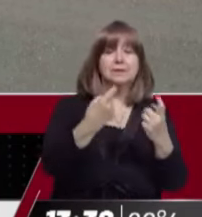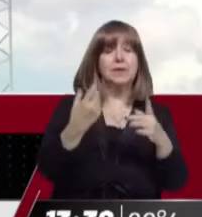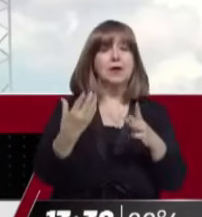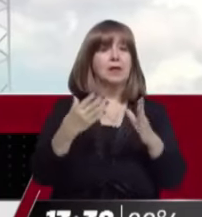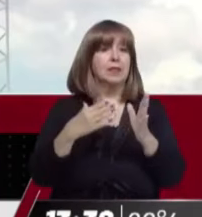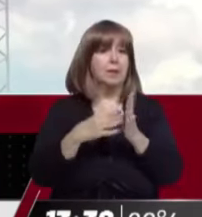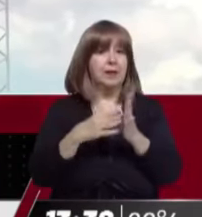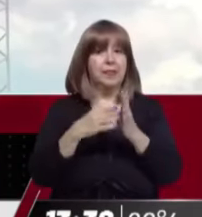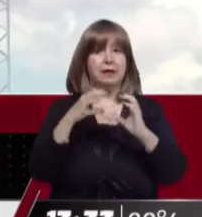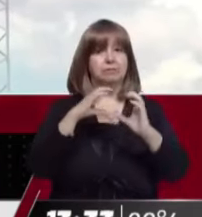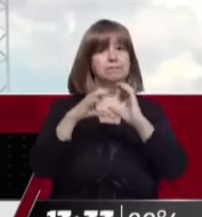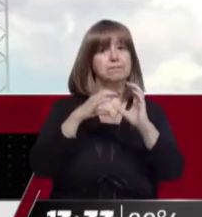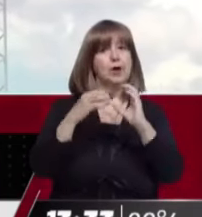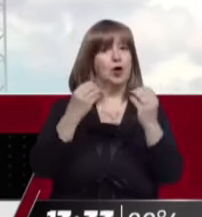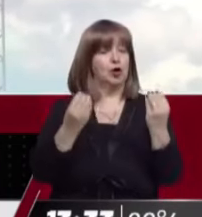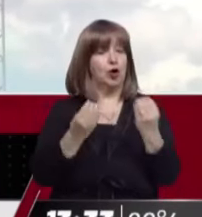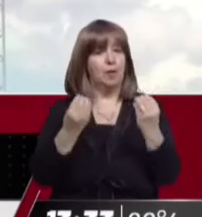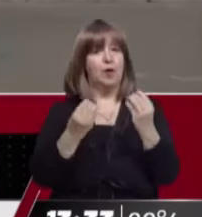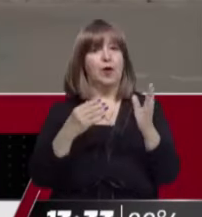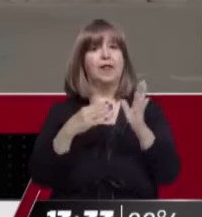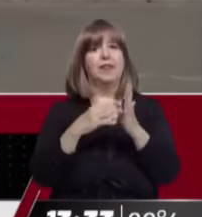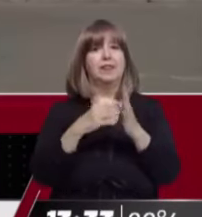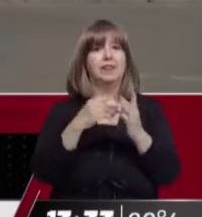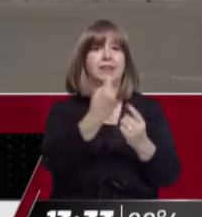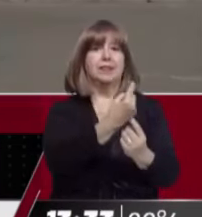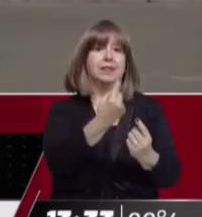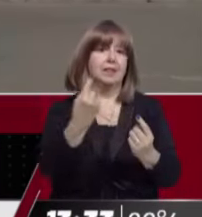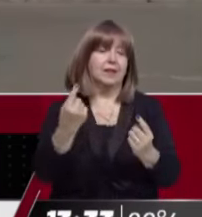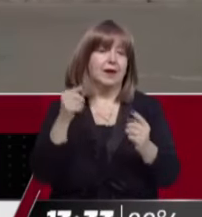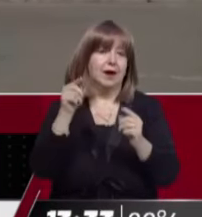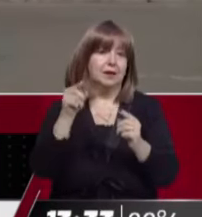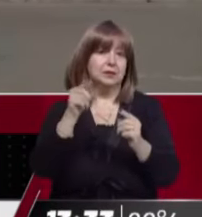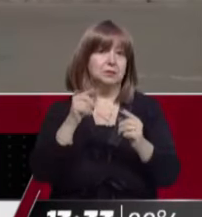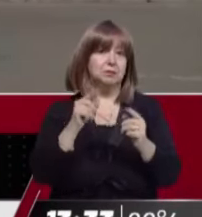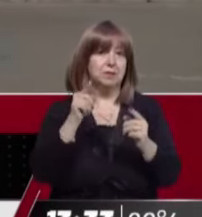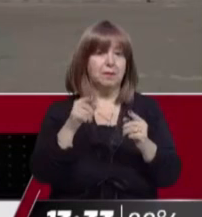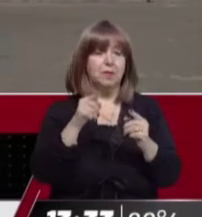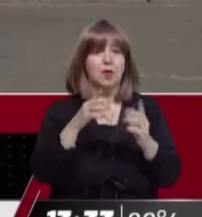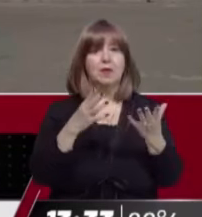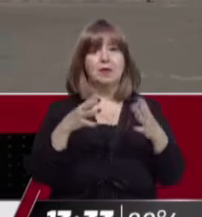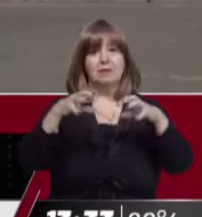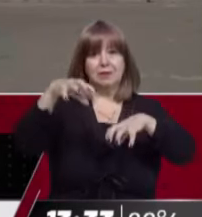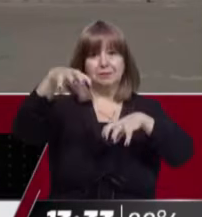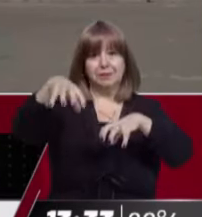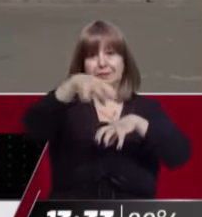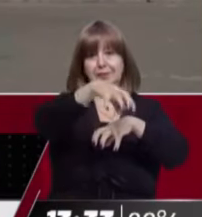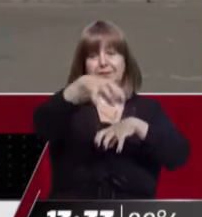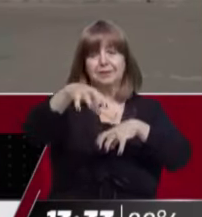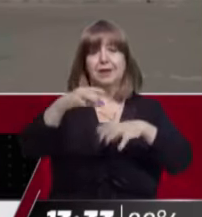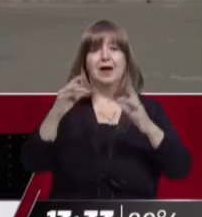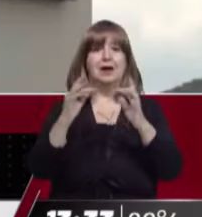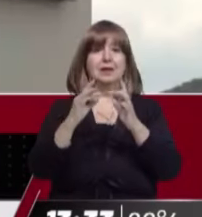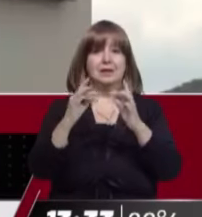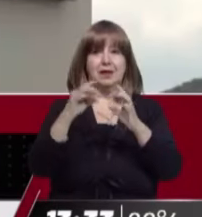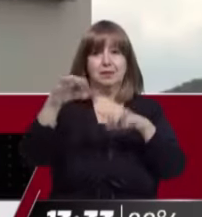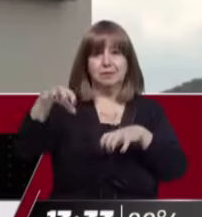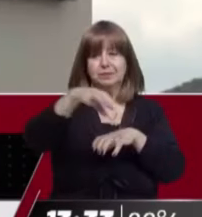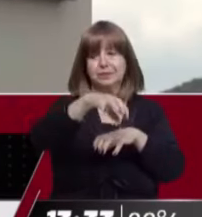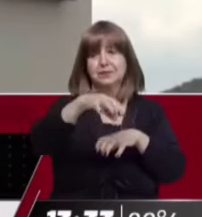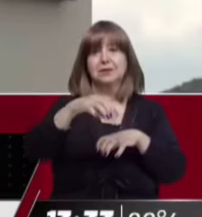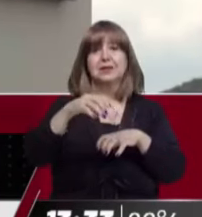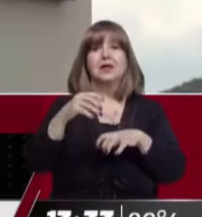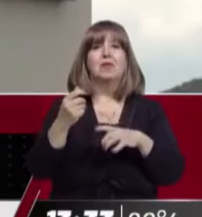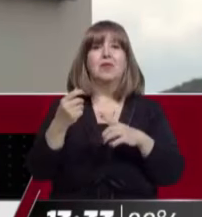las herramientas de comunicación que estime pertinente y que se adapten también al penal insisto hasta que no tengan buena conectividad en almafuerte un